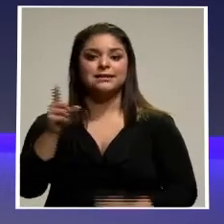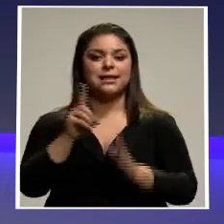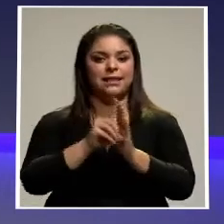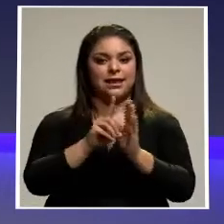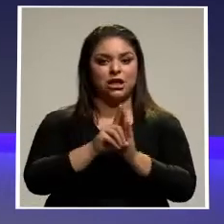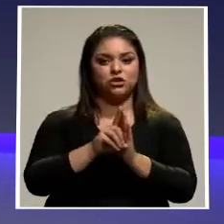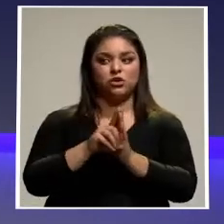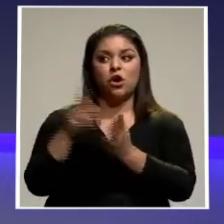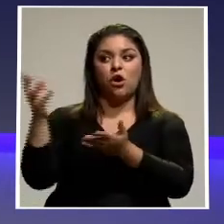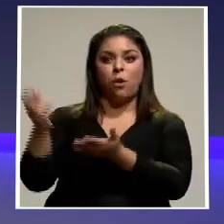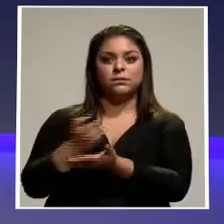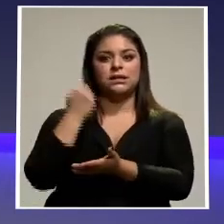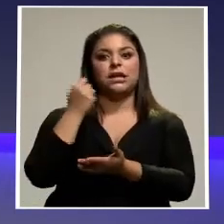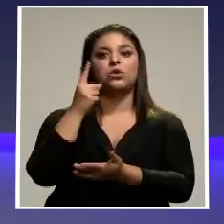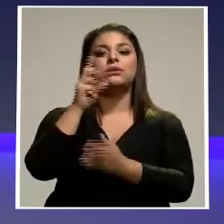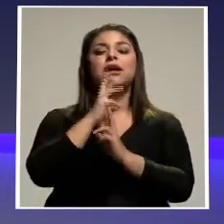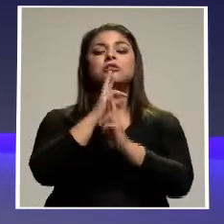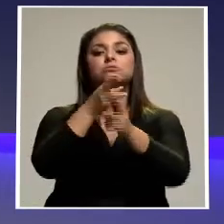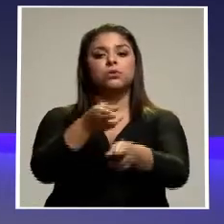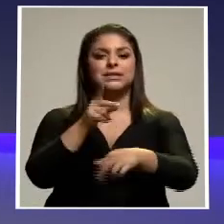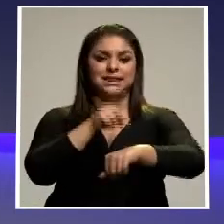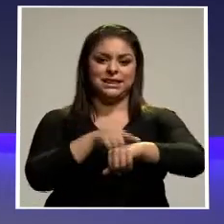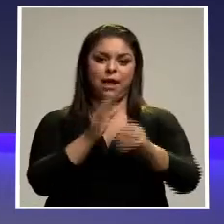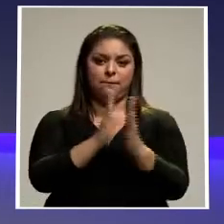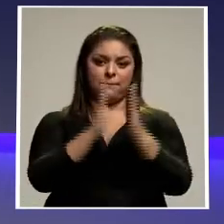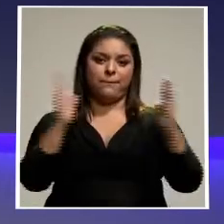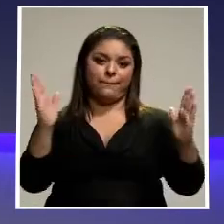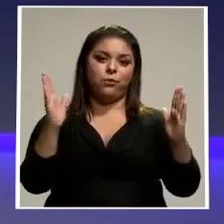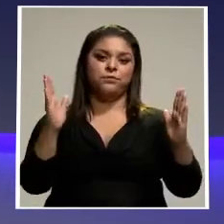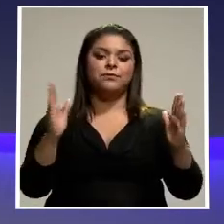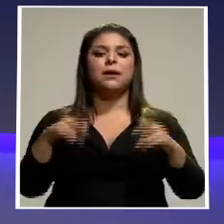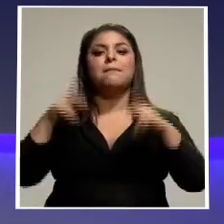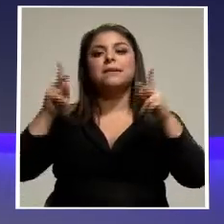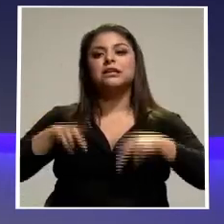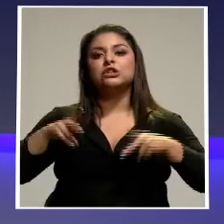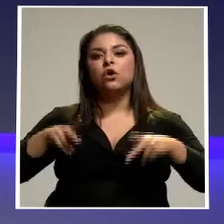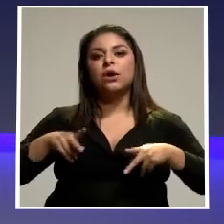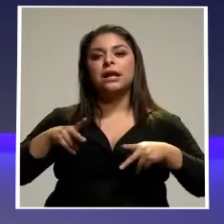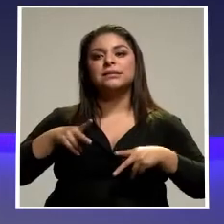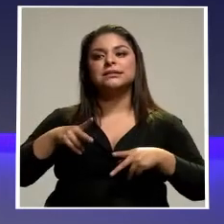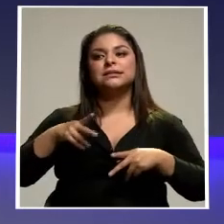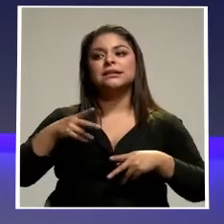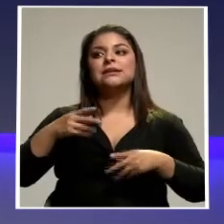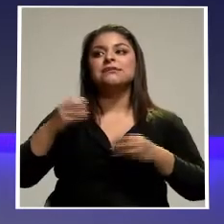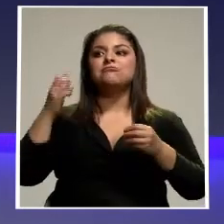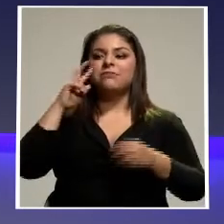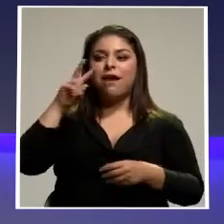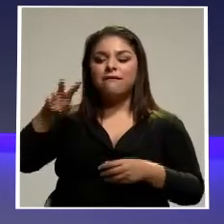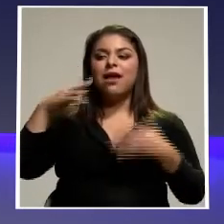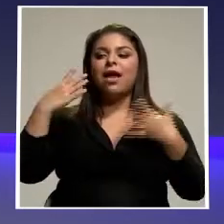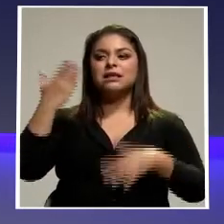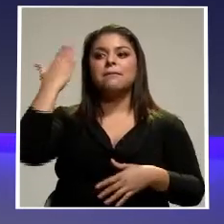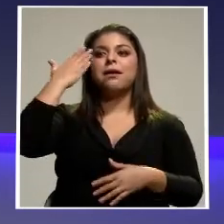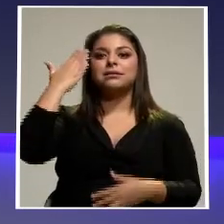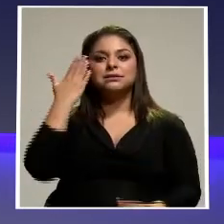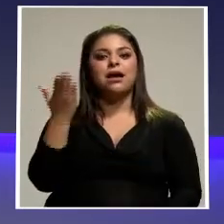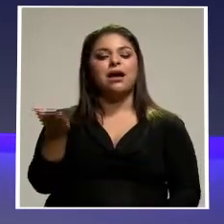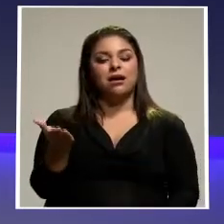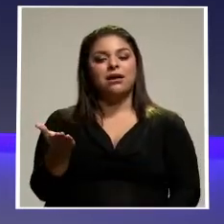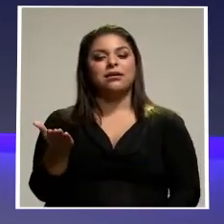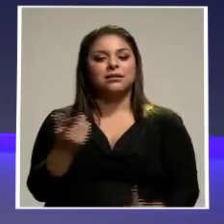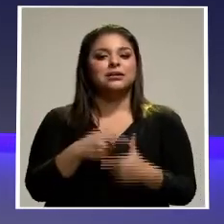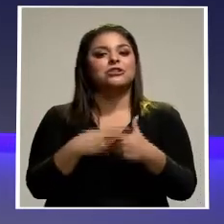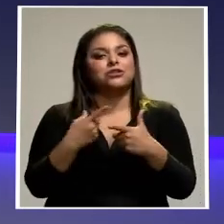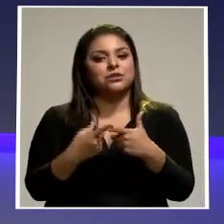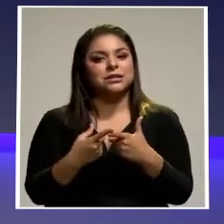y obtener una respuesta en un plazo razonable, la gente ha judicializado ese malestar y lo ha convertido